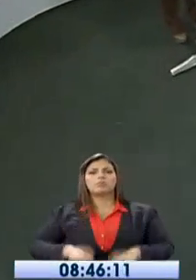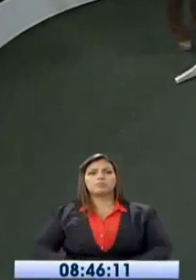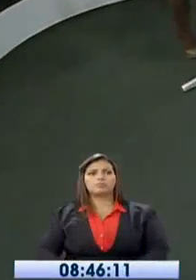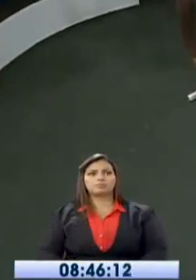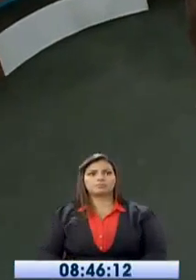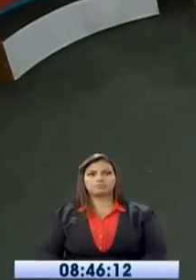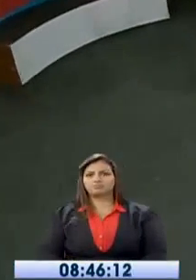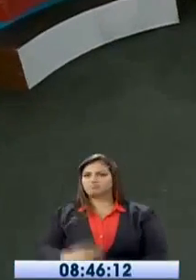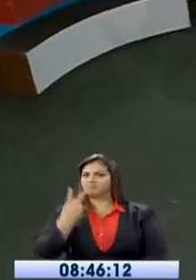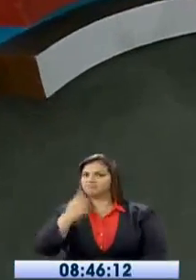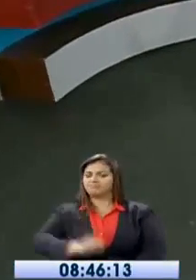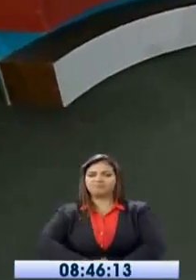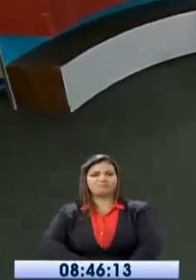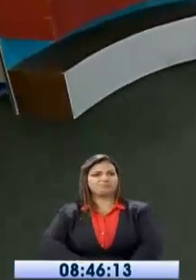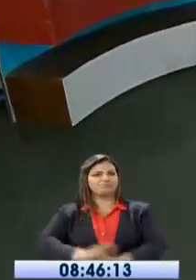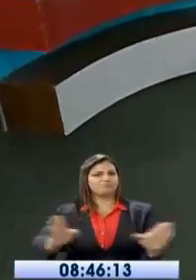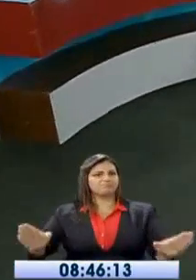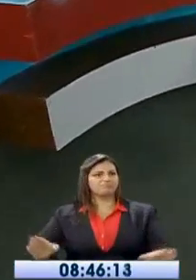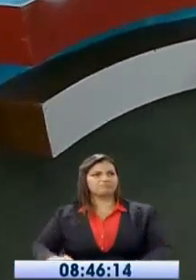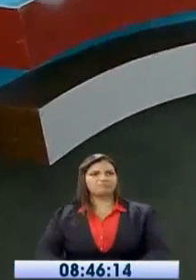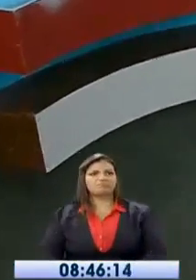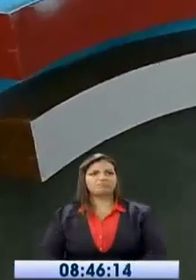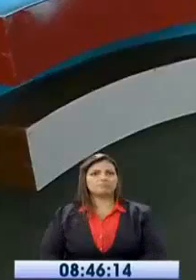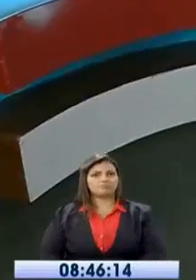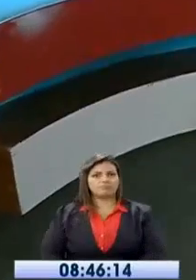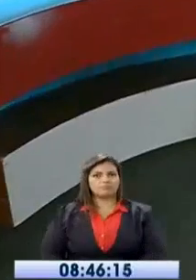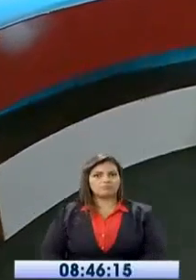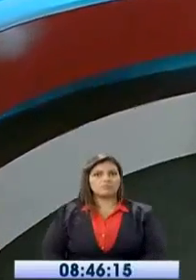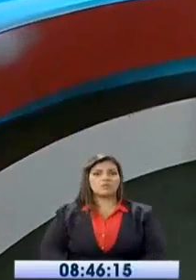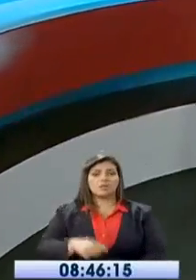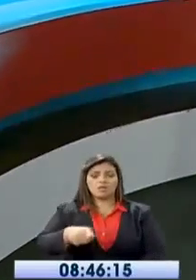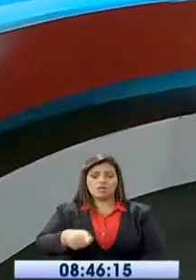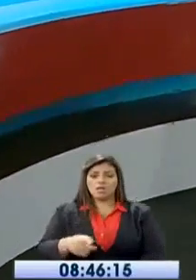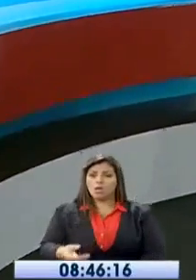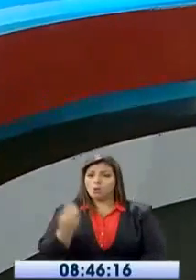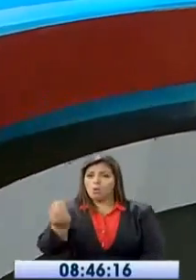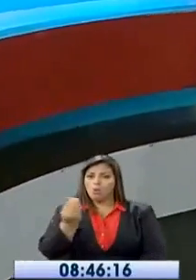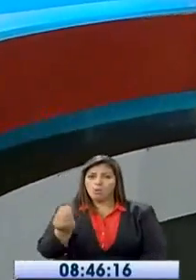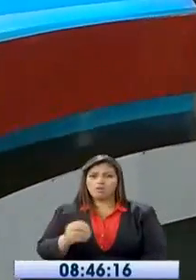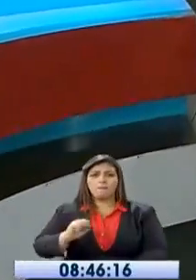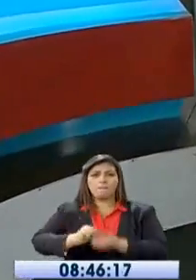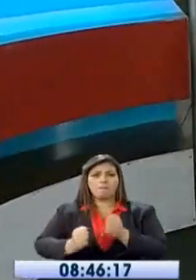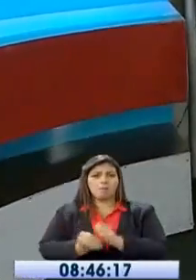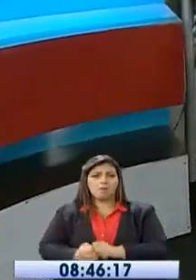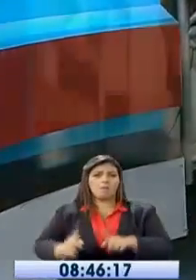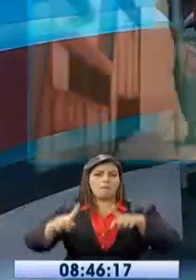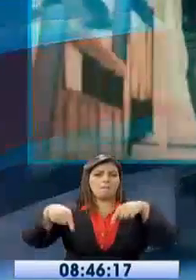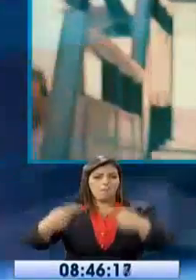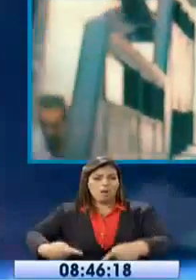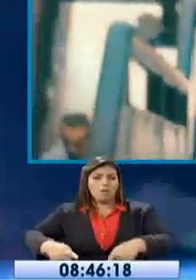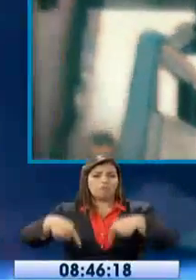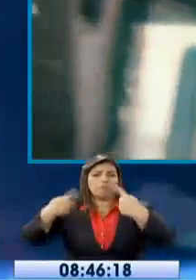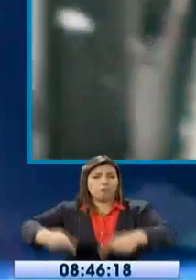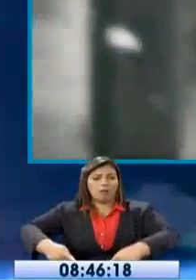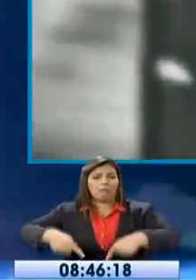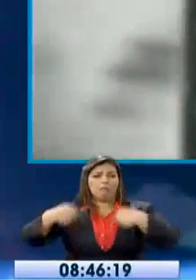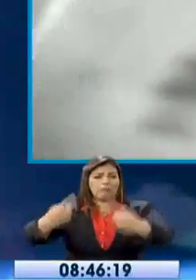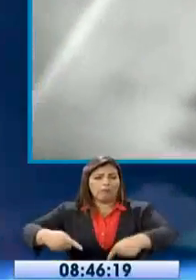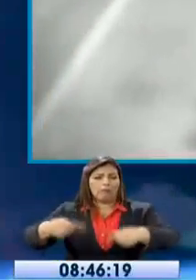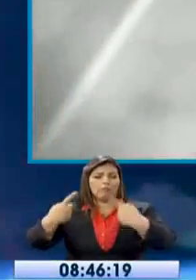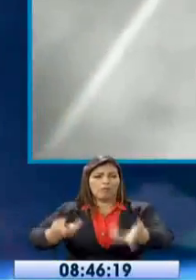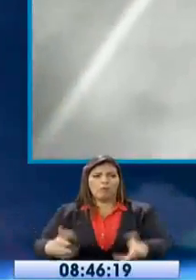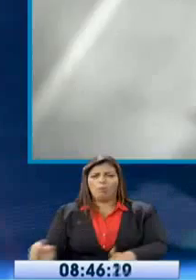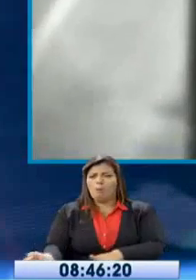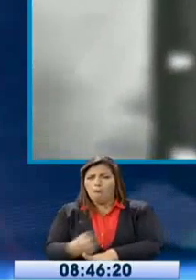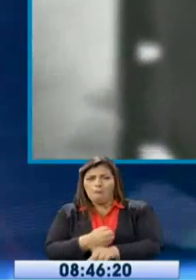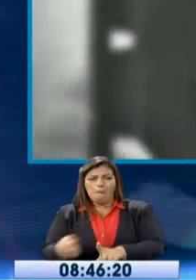Claro y contundente, no hay cómo perderse. Si el chico es reincidente en este tipo de actos vandálicos que distan mucho de